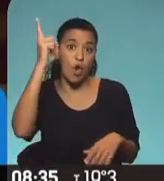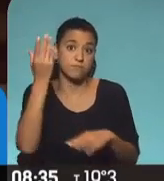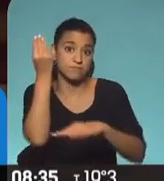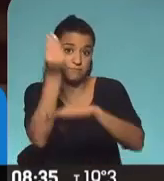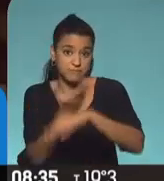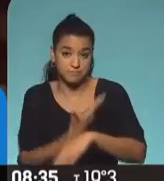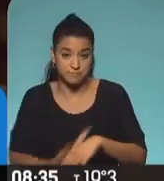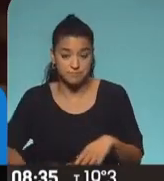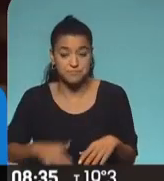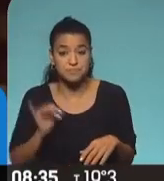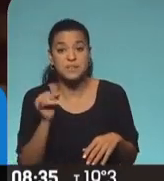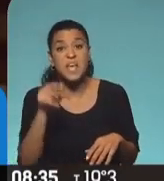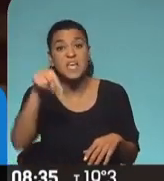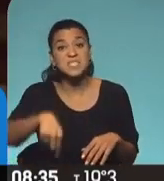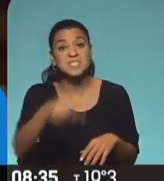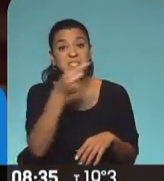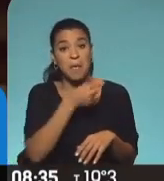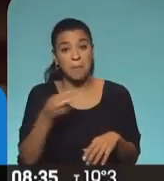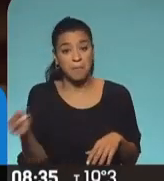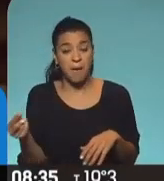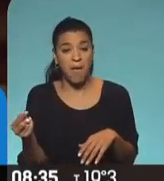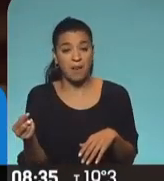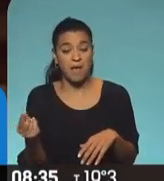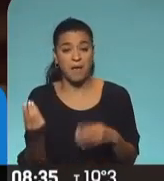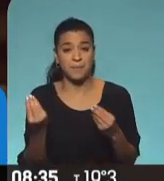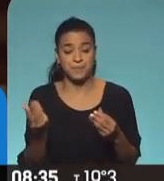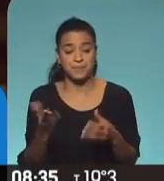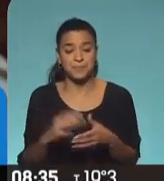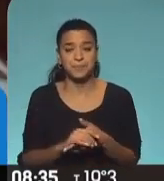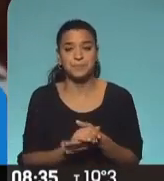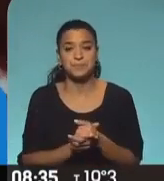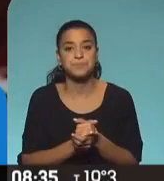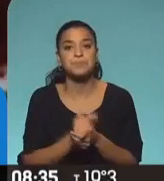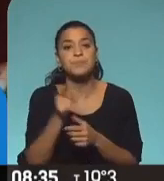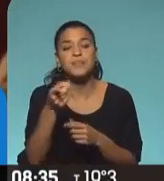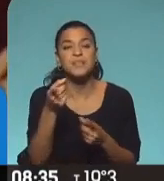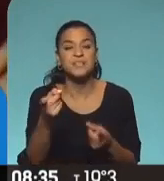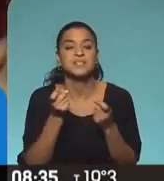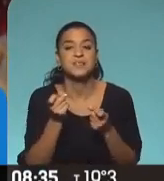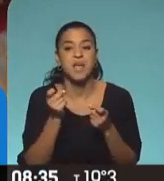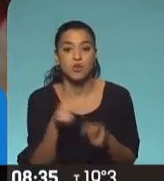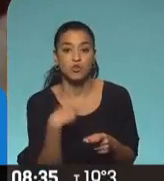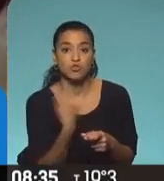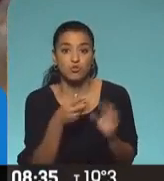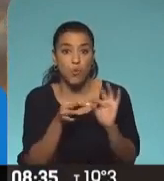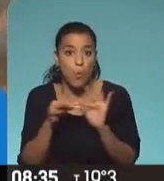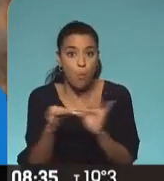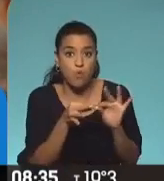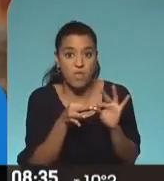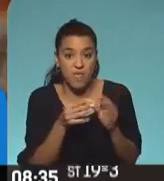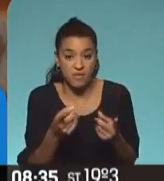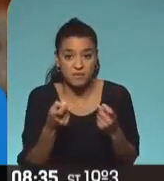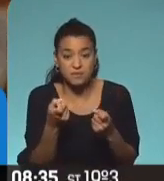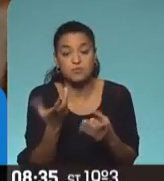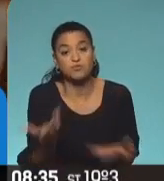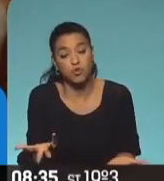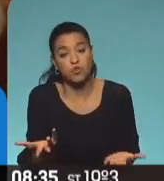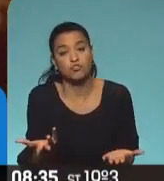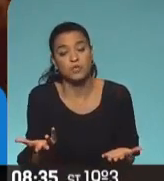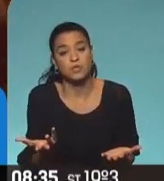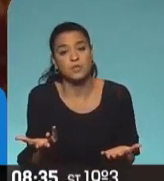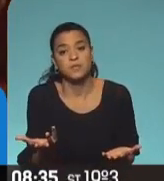sino en esta semana cuando esté en esta necesidad que tenemos de estar todos juntos le puso la